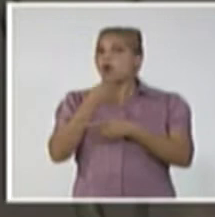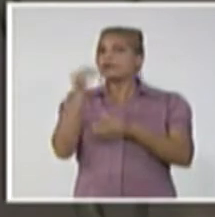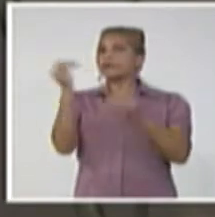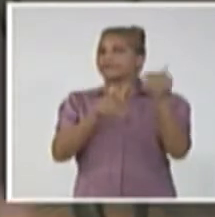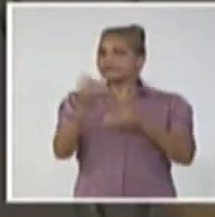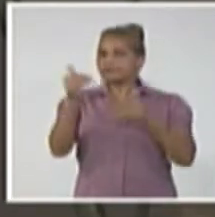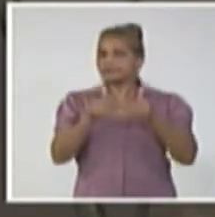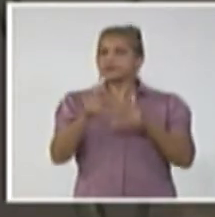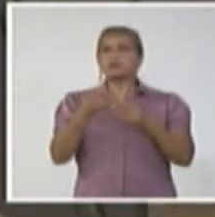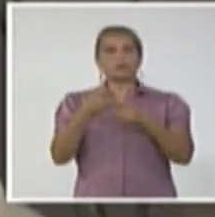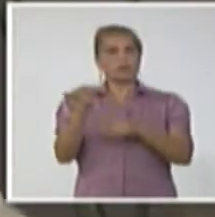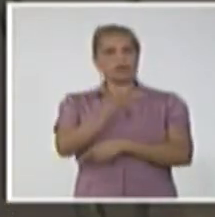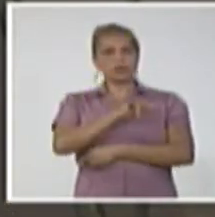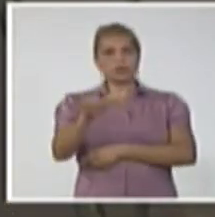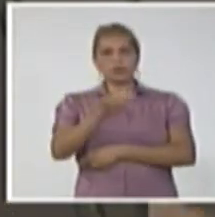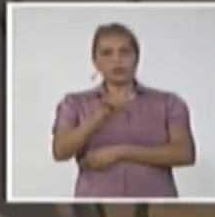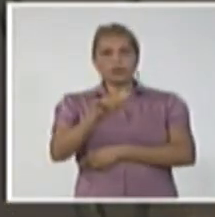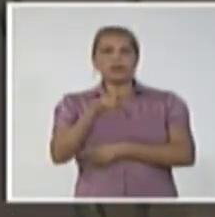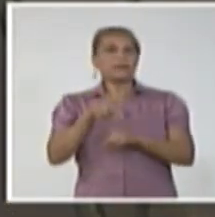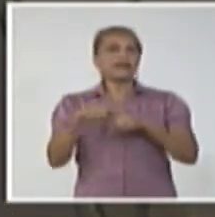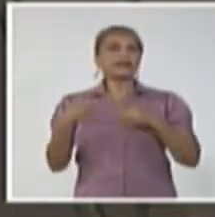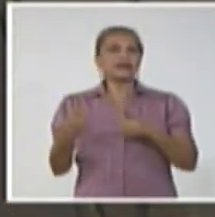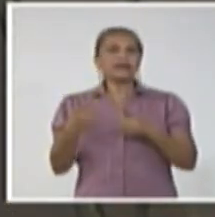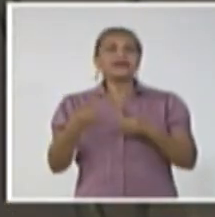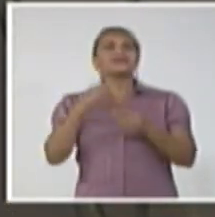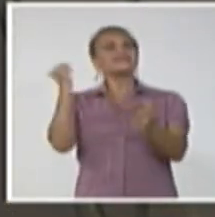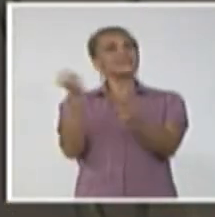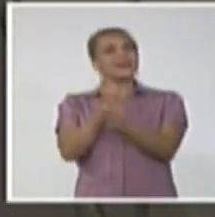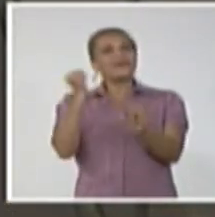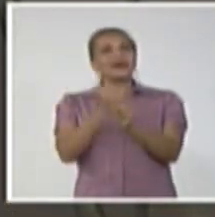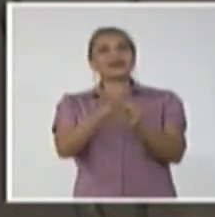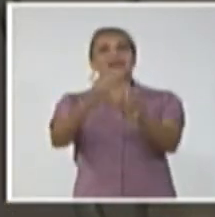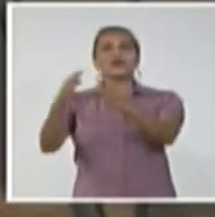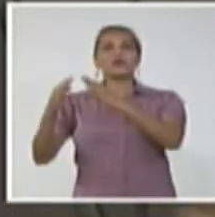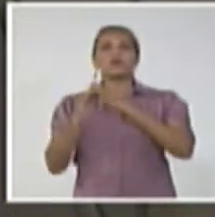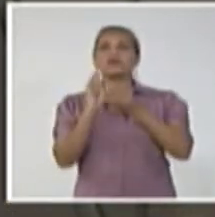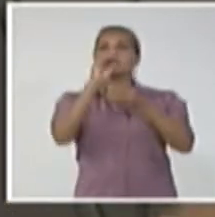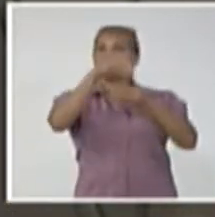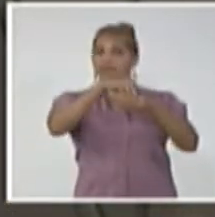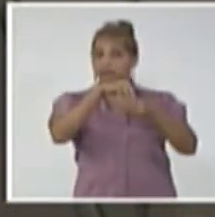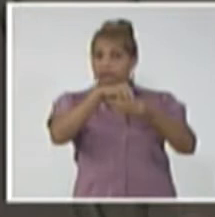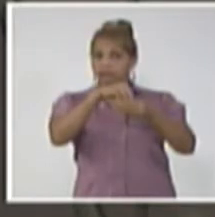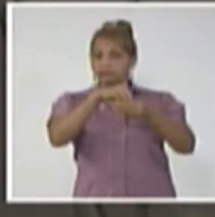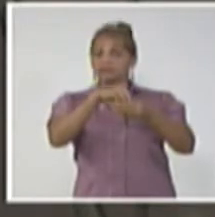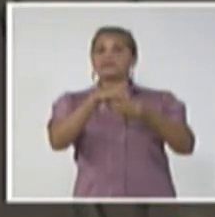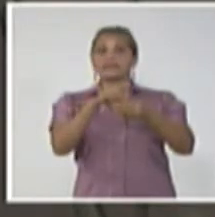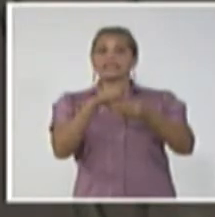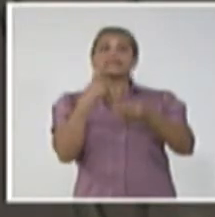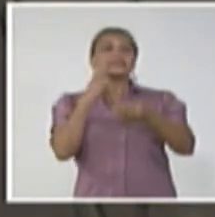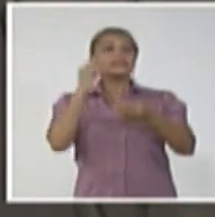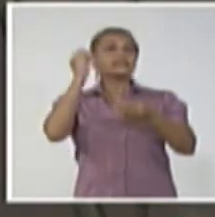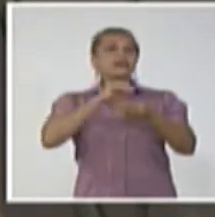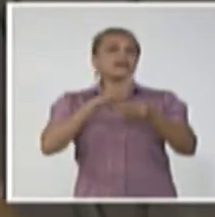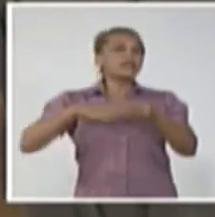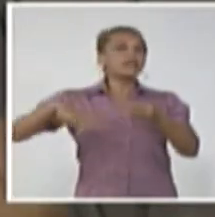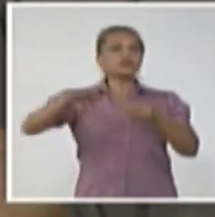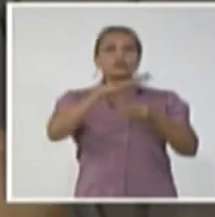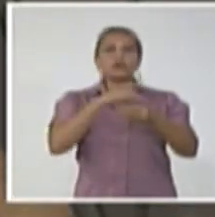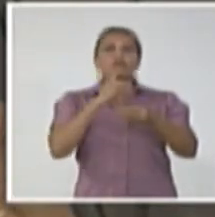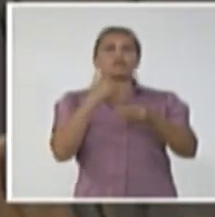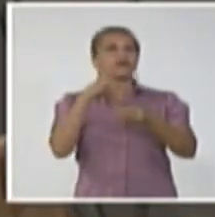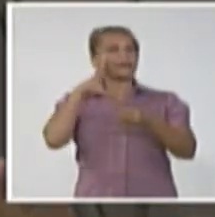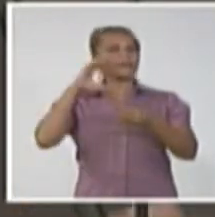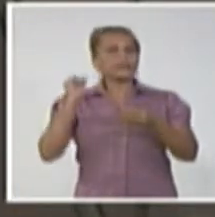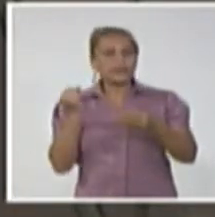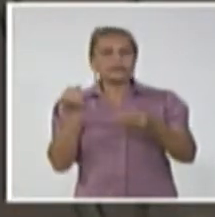para poder hacer trabajo comunitario y poderlo hacer desde nuestros saberes, pero desde